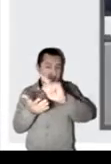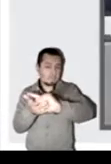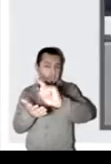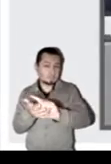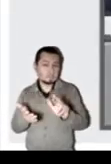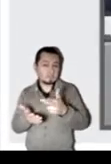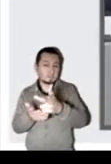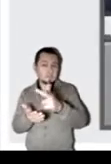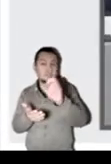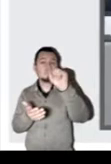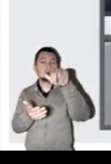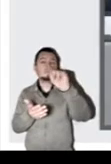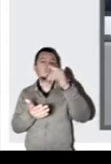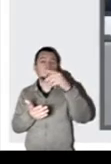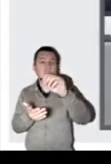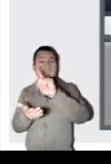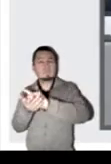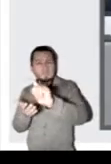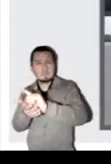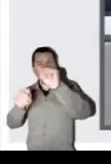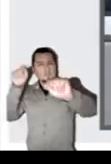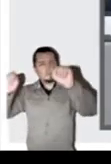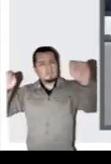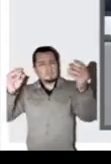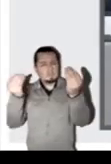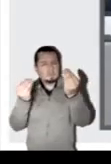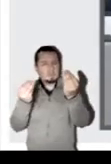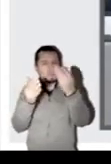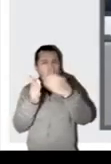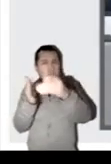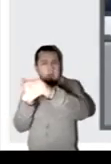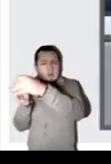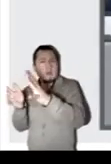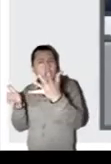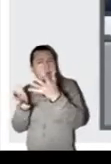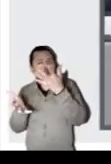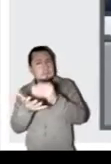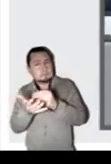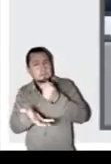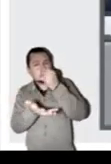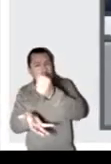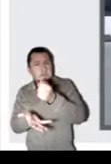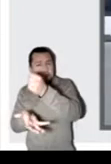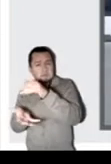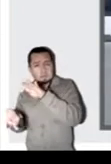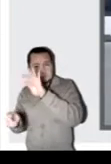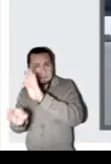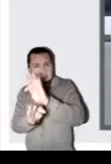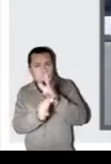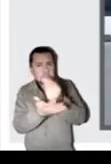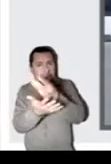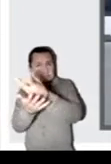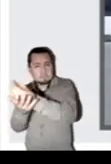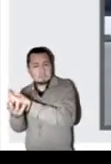santiago colectores y plantas de tratamiento y distintas acciones que se presentaron en detalle pero en específico le